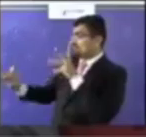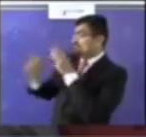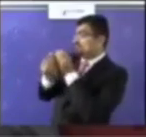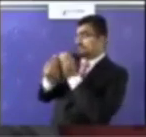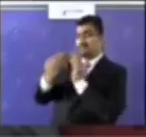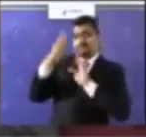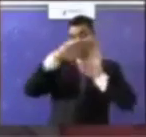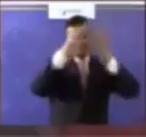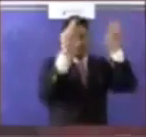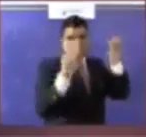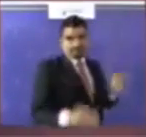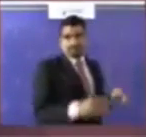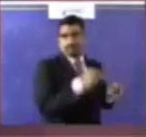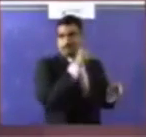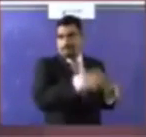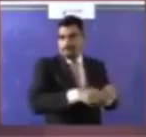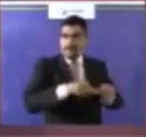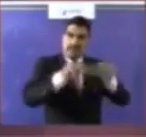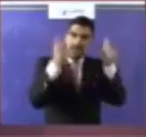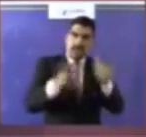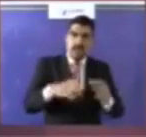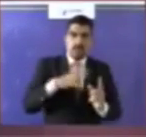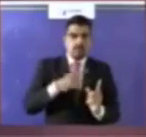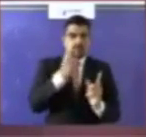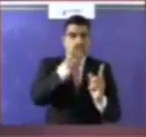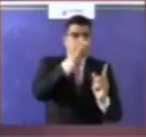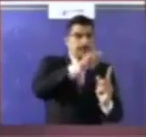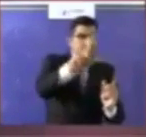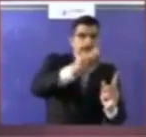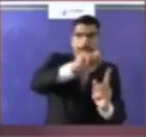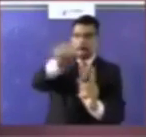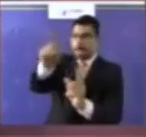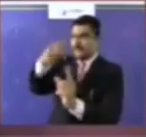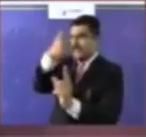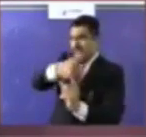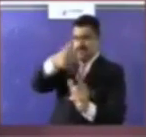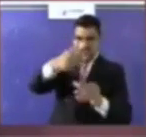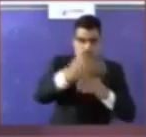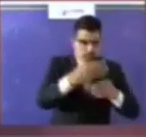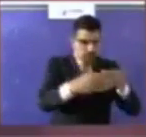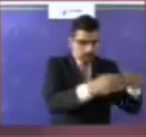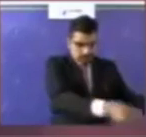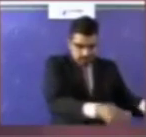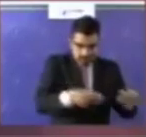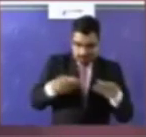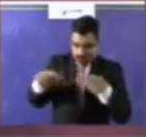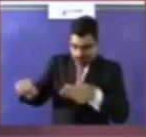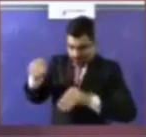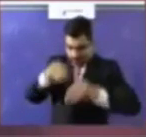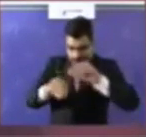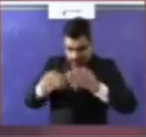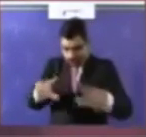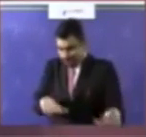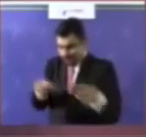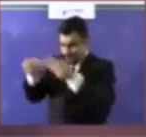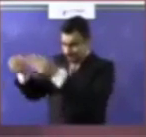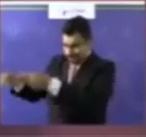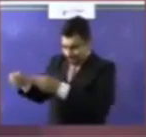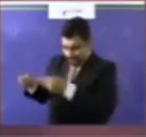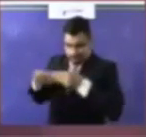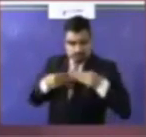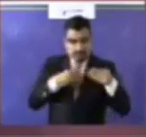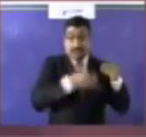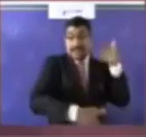la artesanía de nuestra tierra, que hay un especialista para cada paso. Entonces, bueno, pues esto,